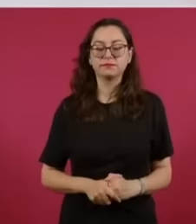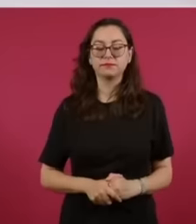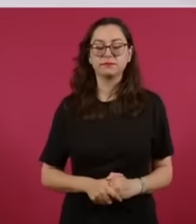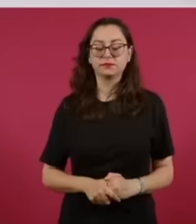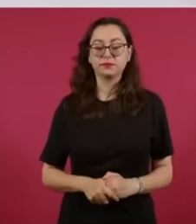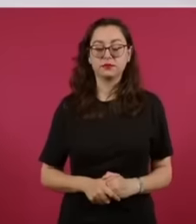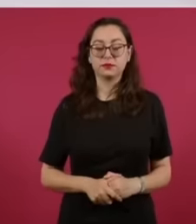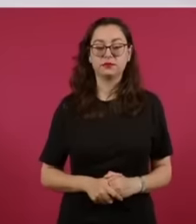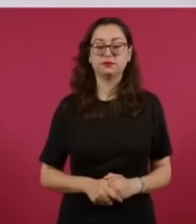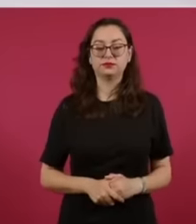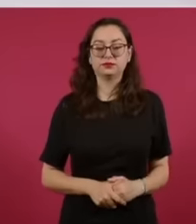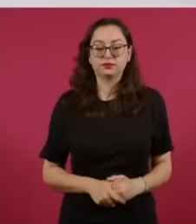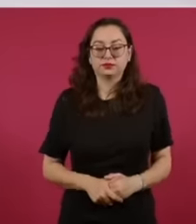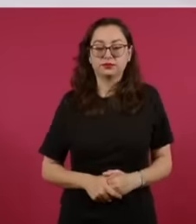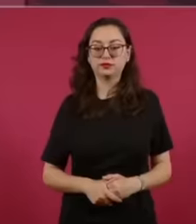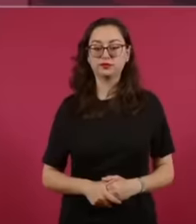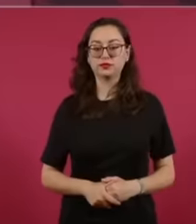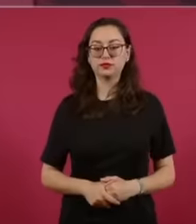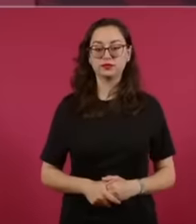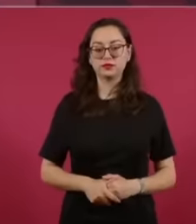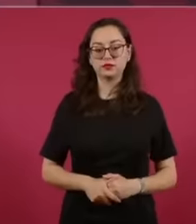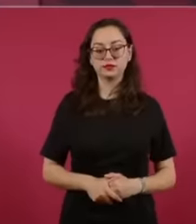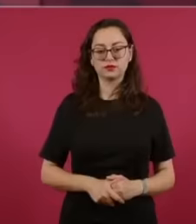De veras que celebro,